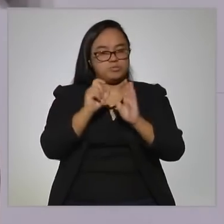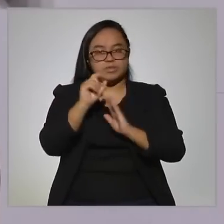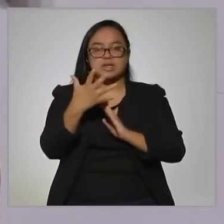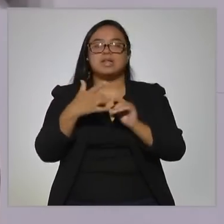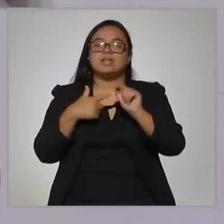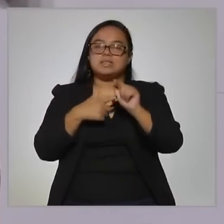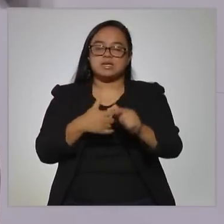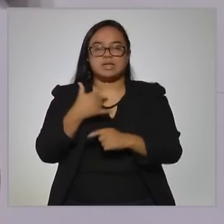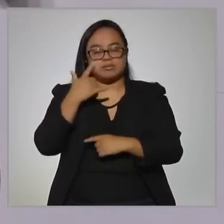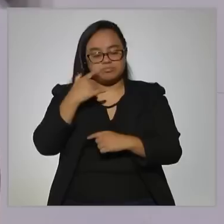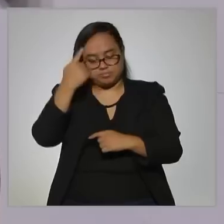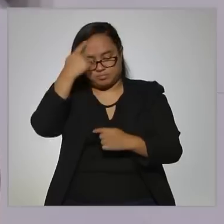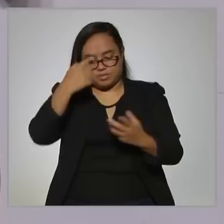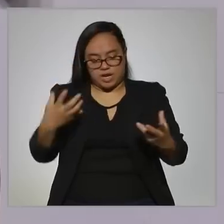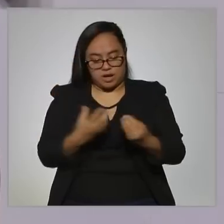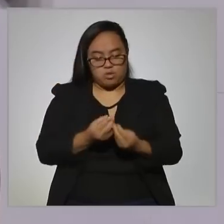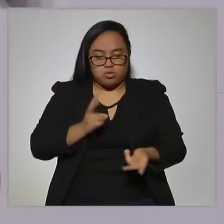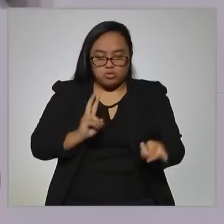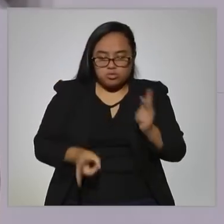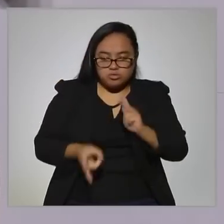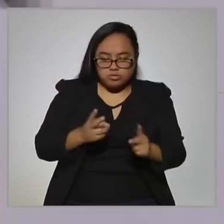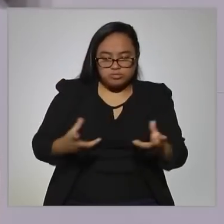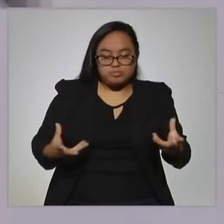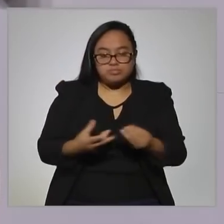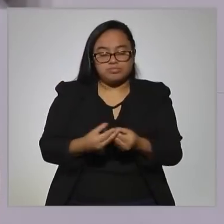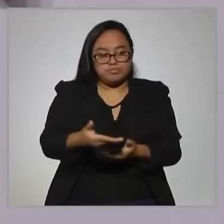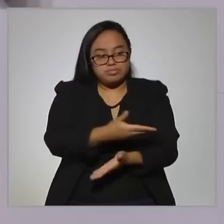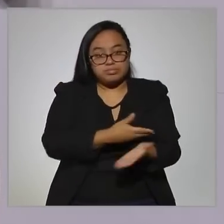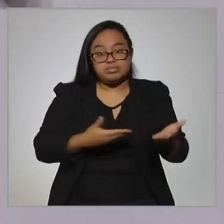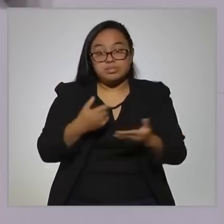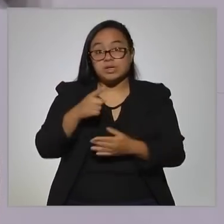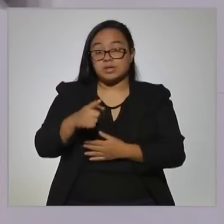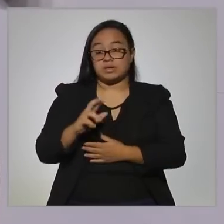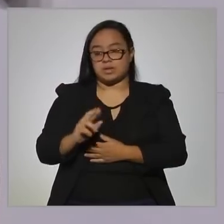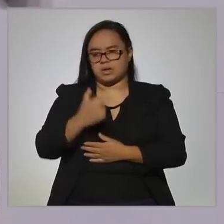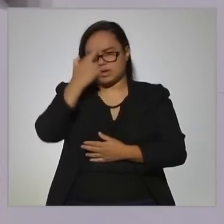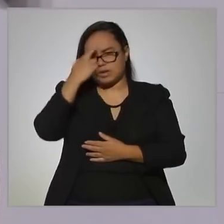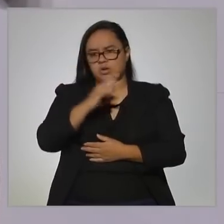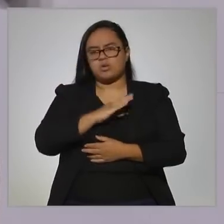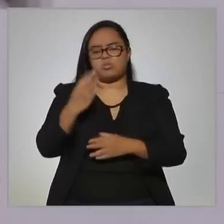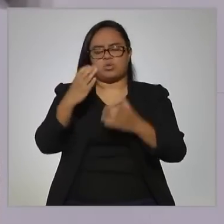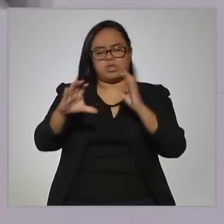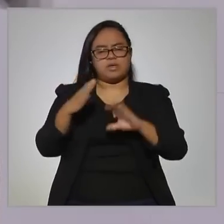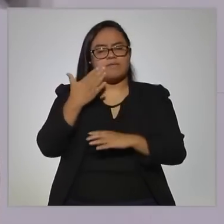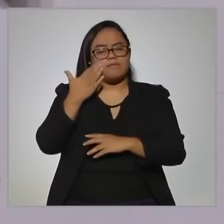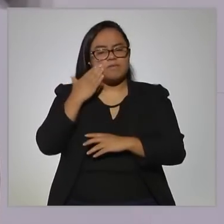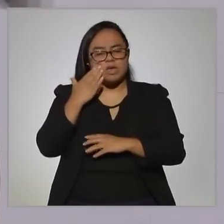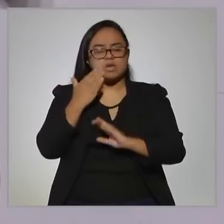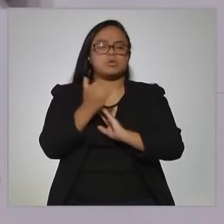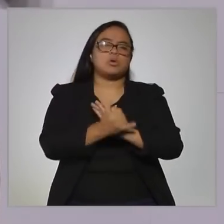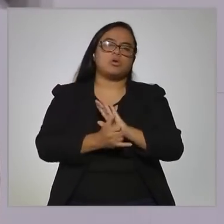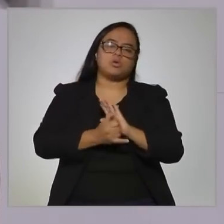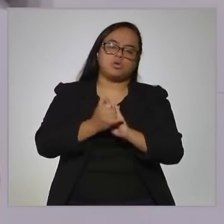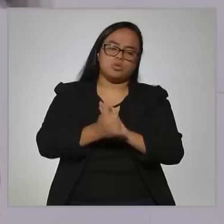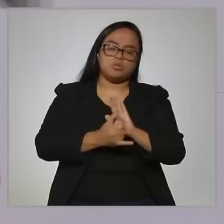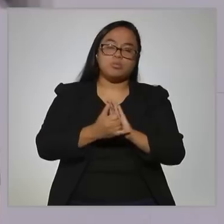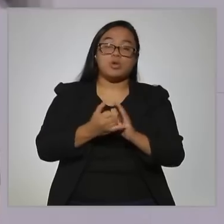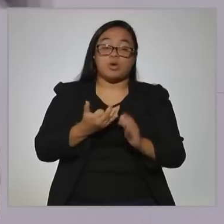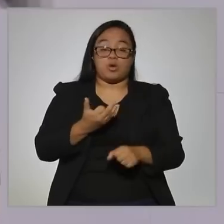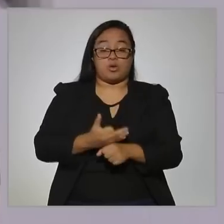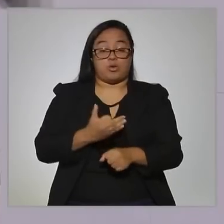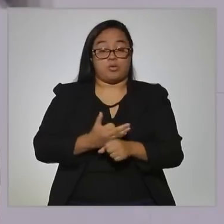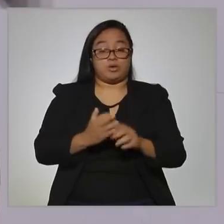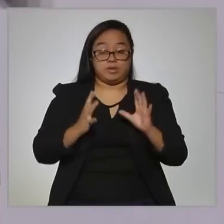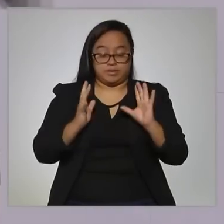para hacer estas conversaciones junto con todos ustedes. Recuerden que nos pueden escribir en Facebook, nos pueden escribir en YouTube, y justo ahorita que ya